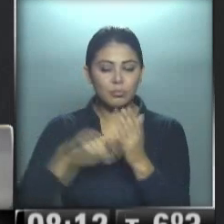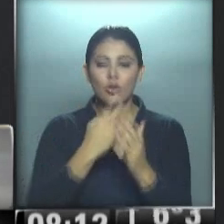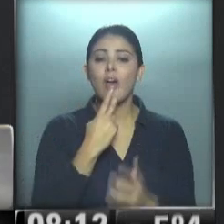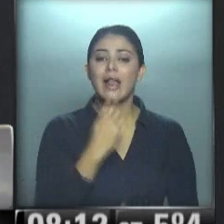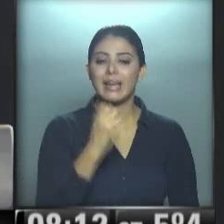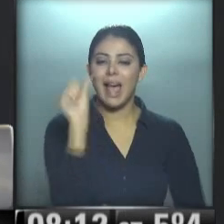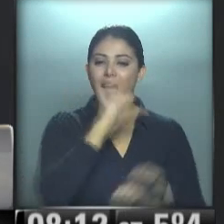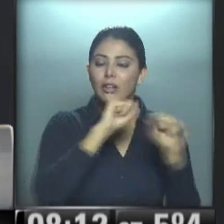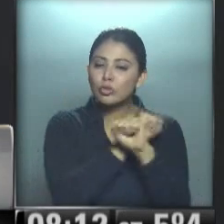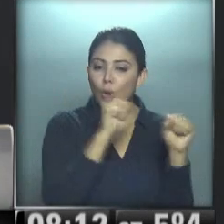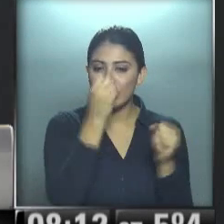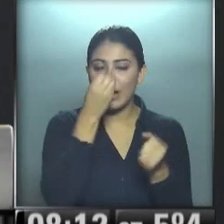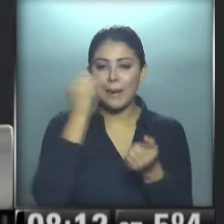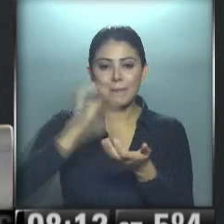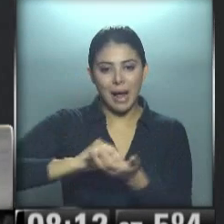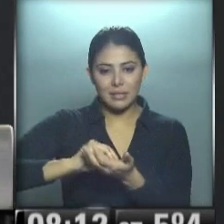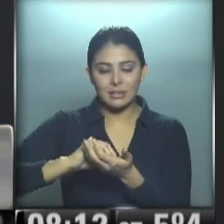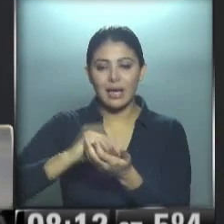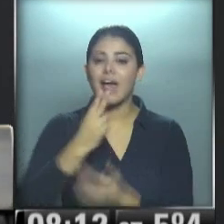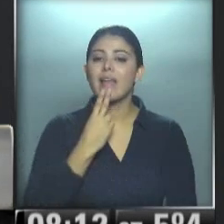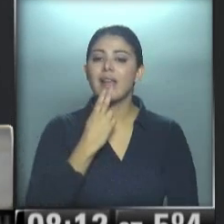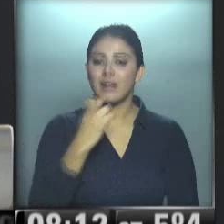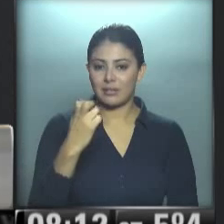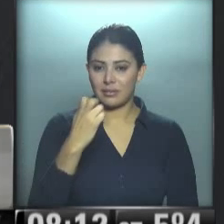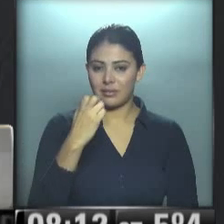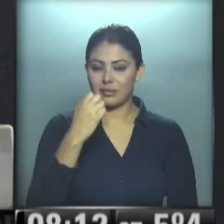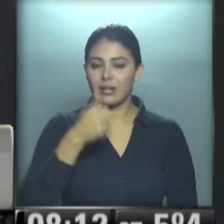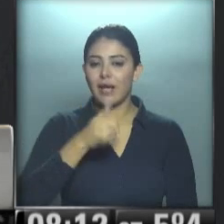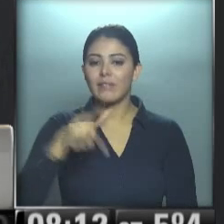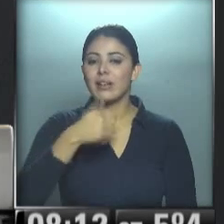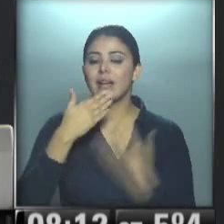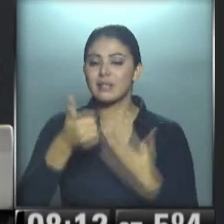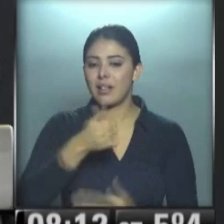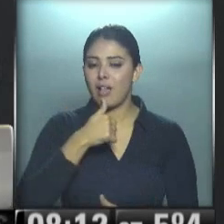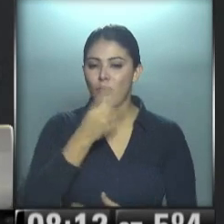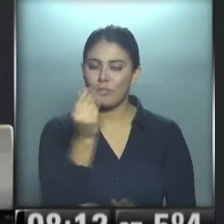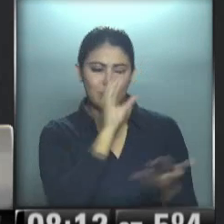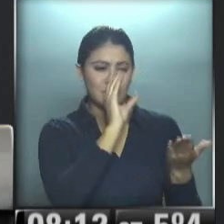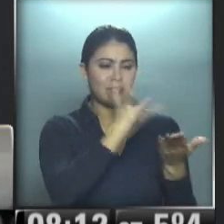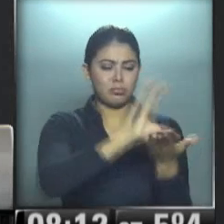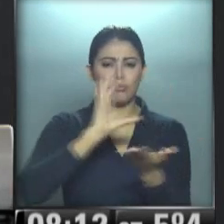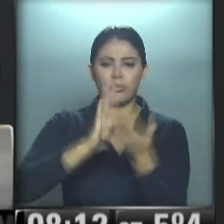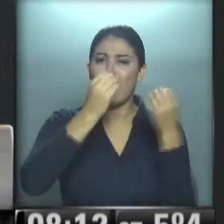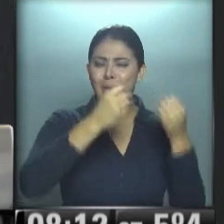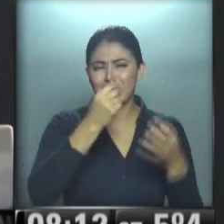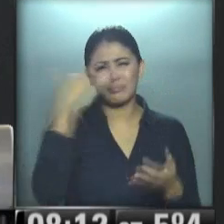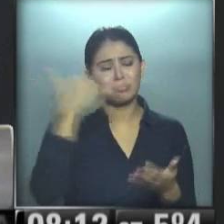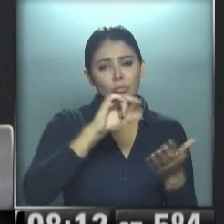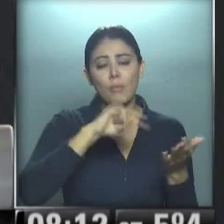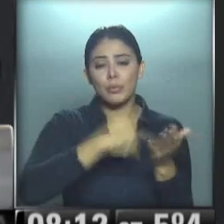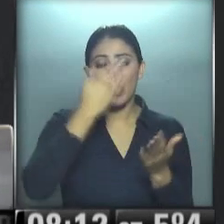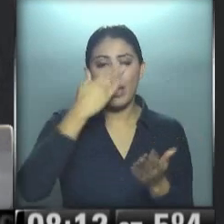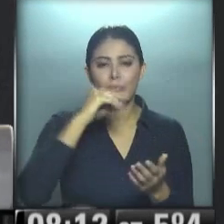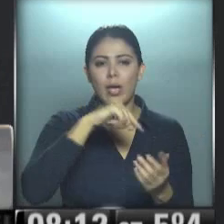atómica conjuntamente con la energía hidroeléctrica tienen altos niveles de inversión en forma inicial pero luego tienen un